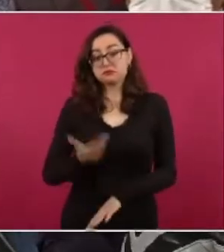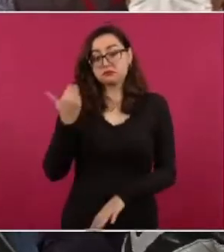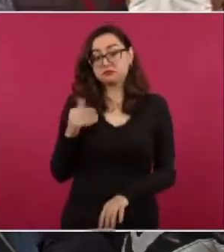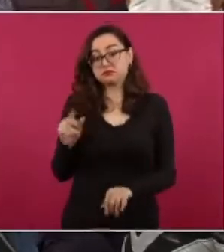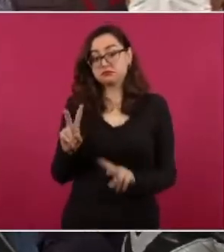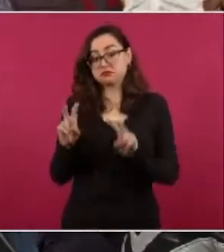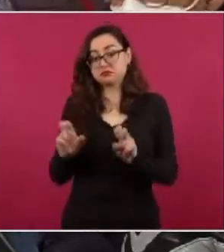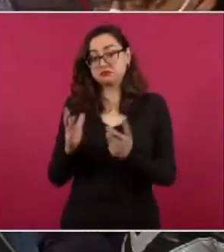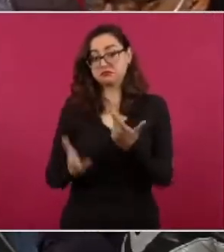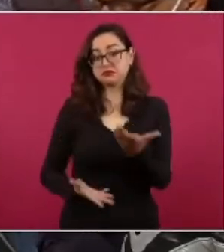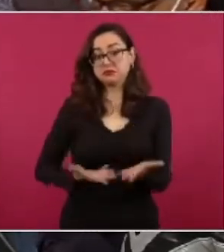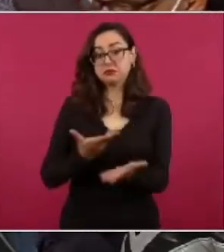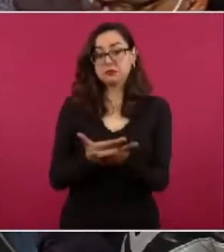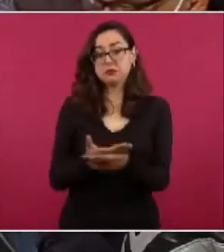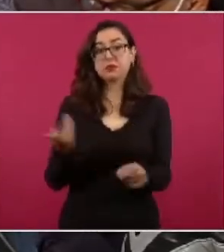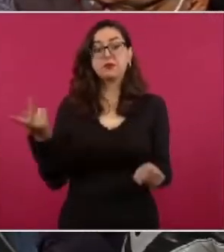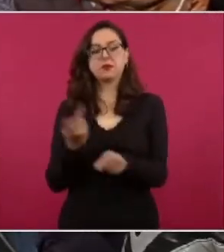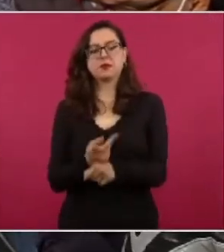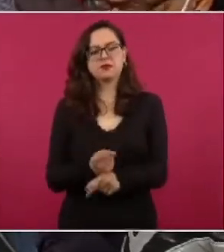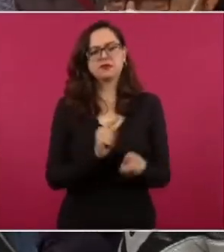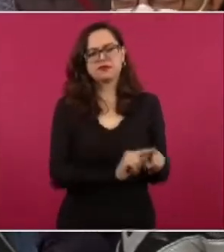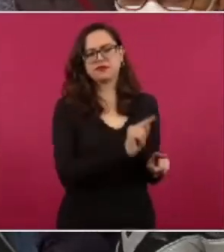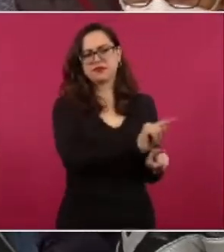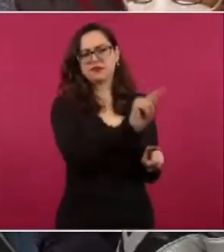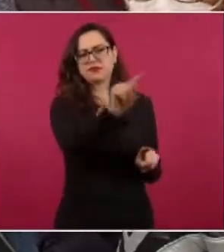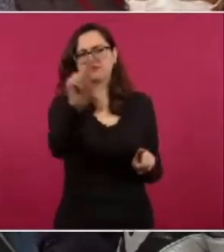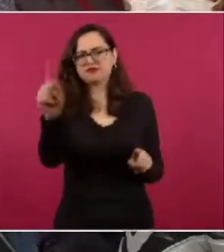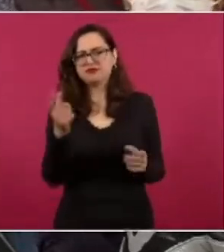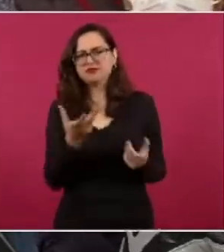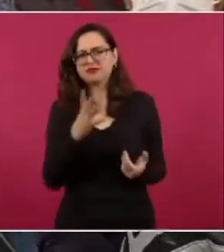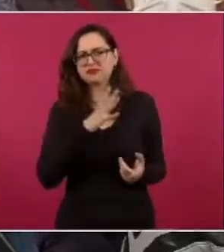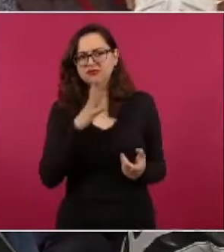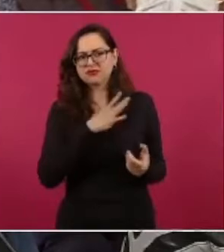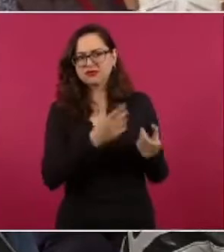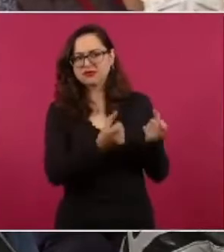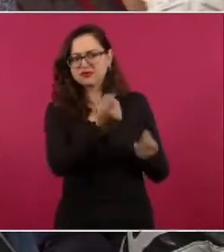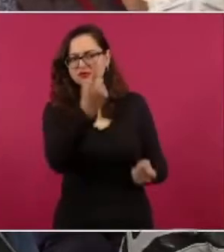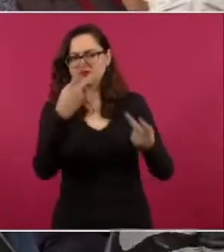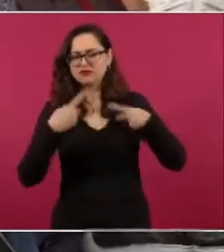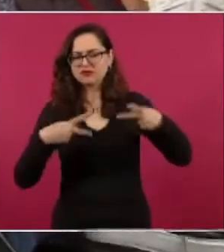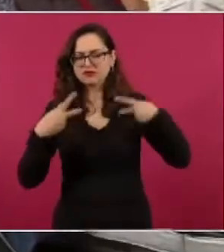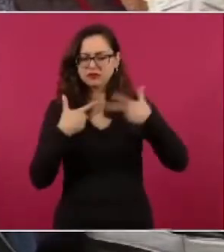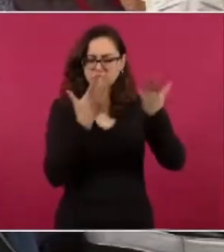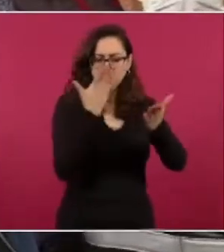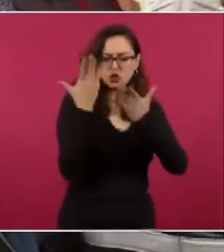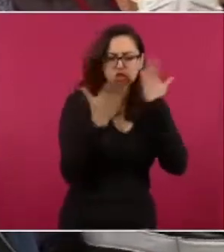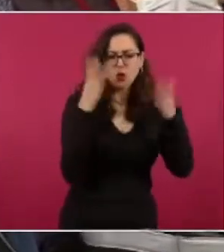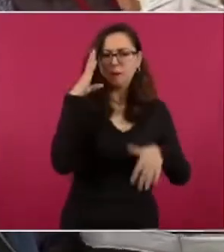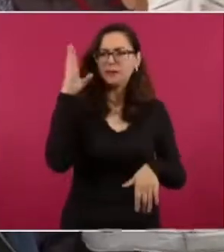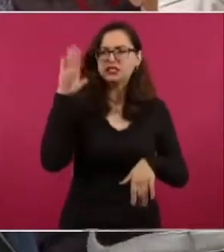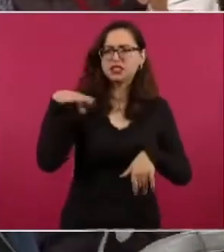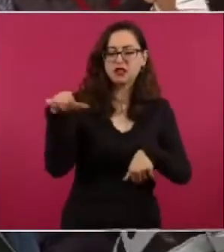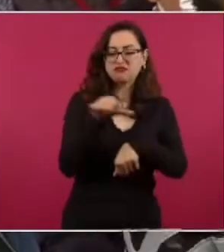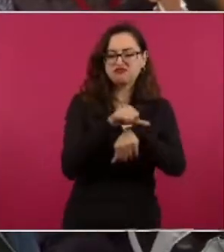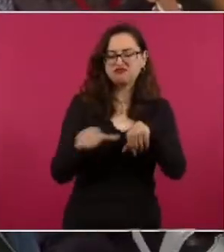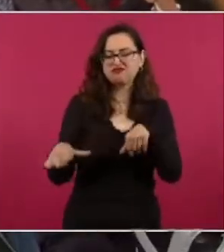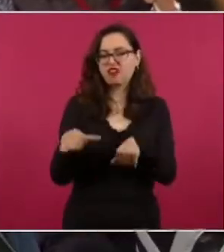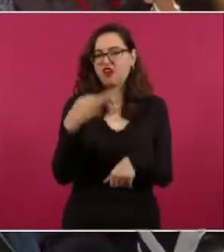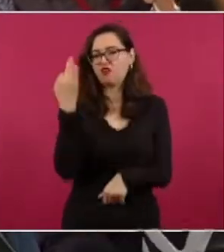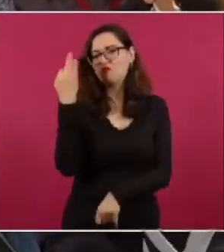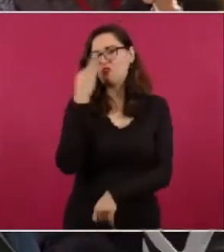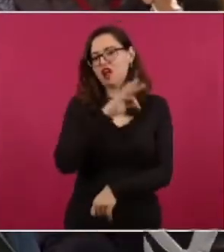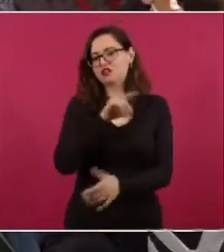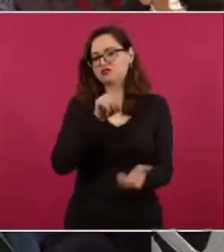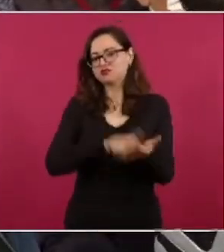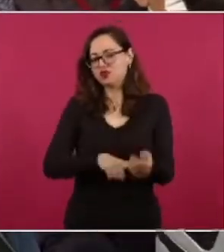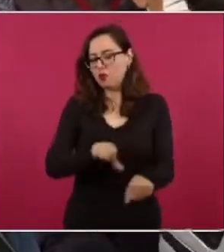las cédulas de maestría de cirujanos que no deben de operar. En este foro estuvo el director del